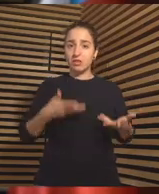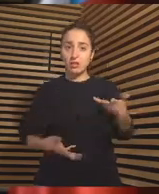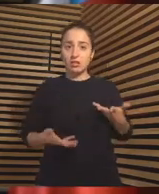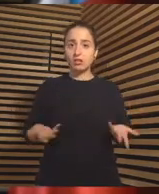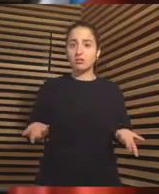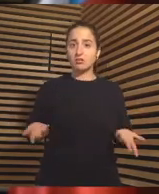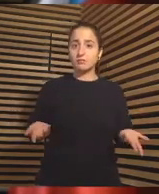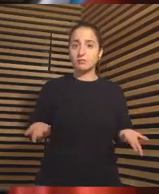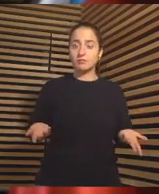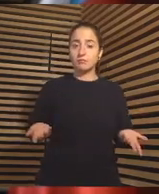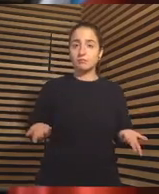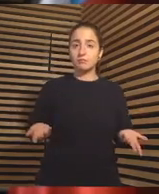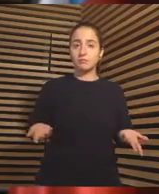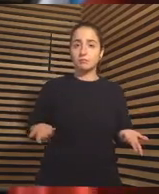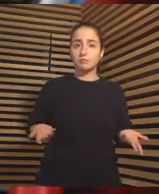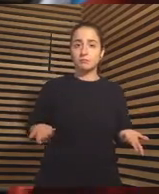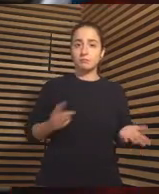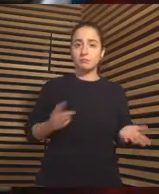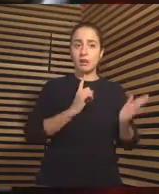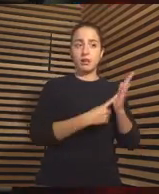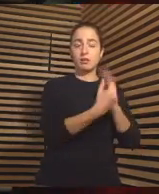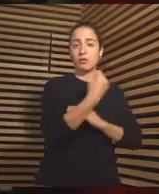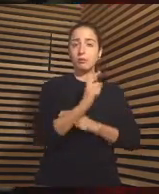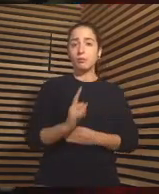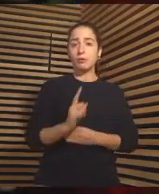Creo que ninguno.